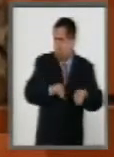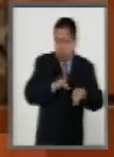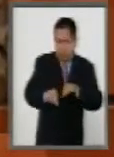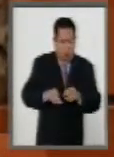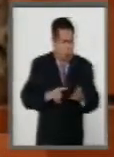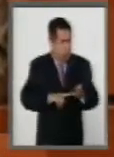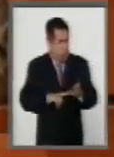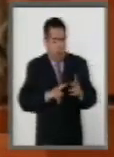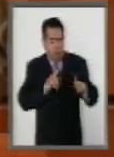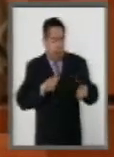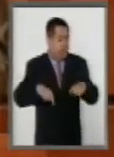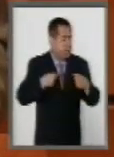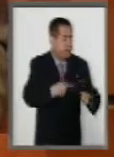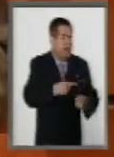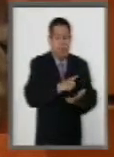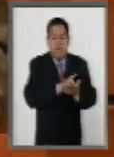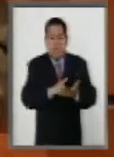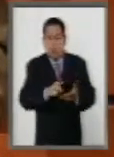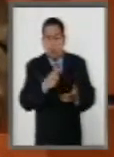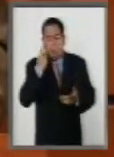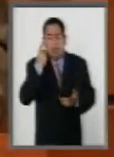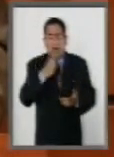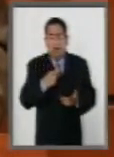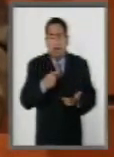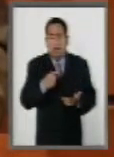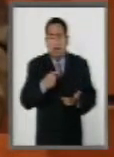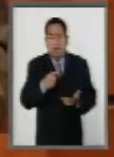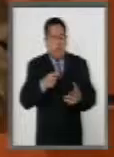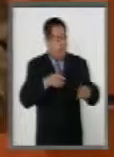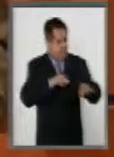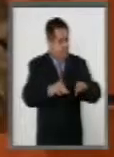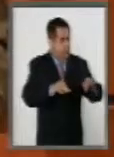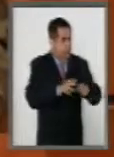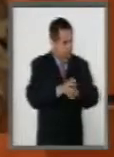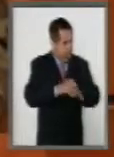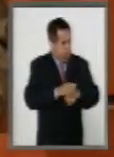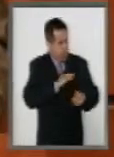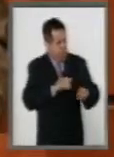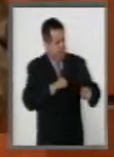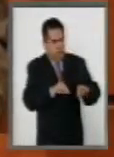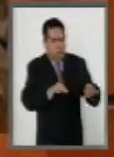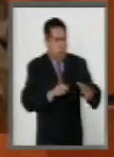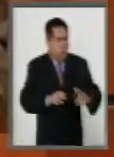oficio, y tengan derecho al trabajo.